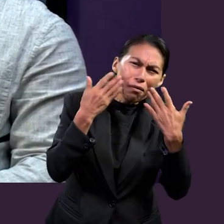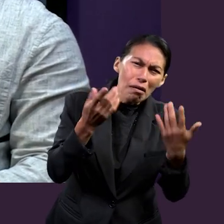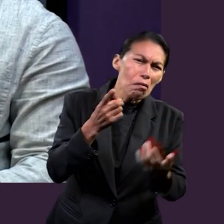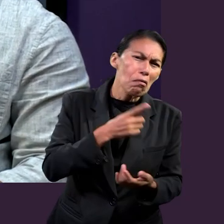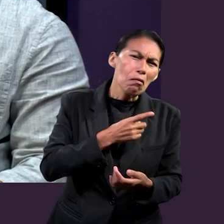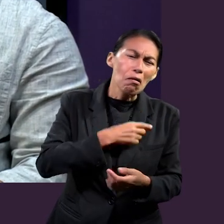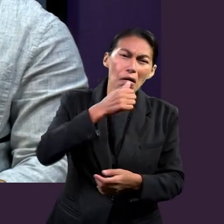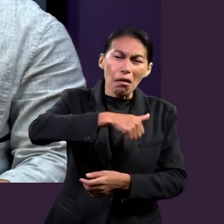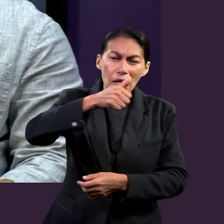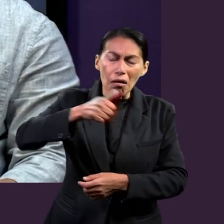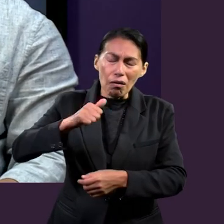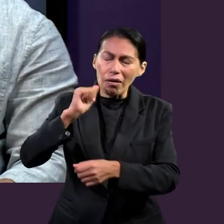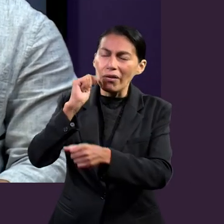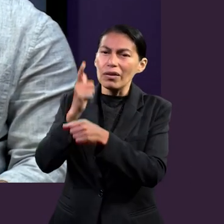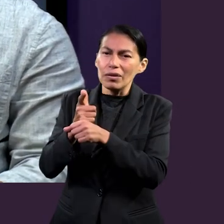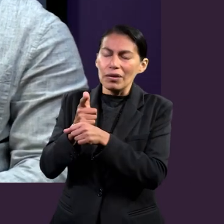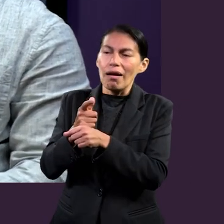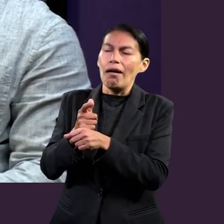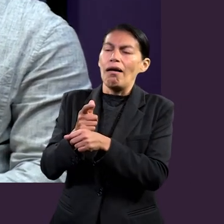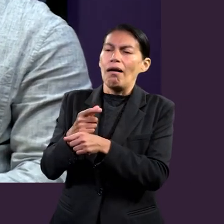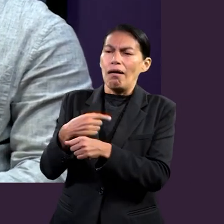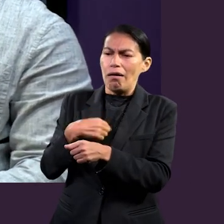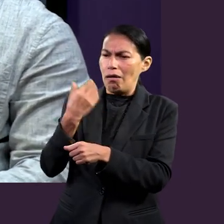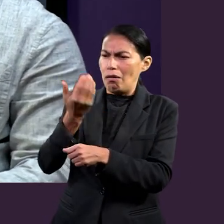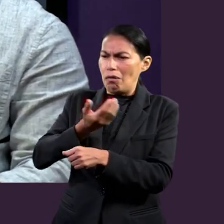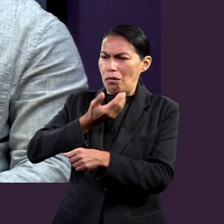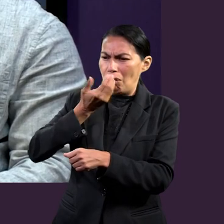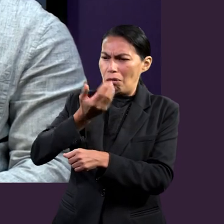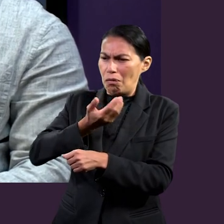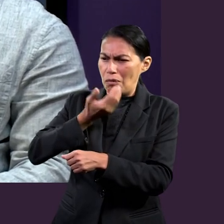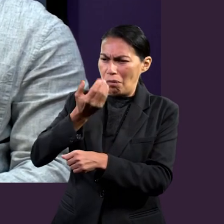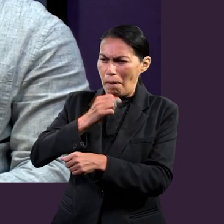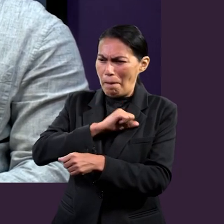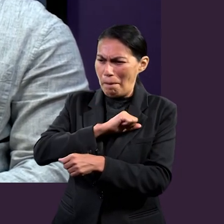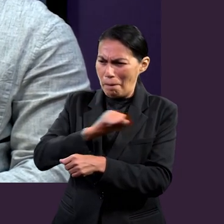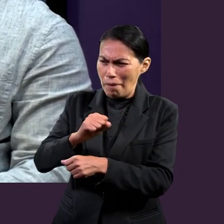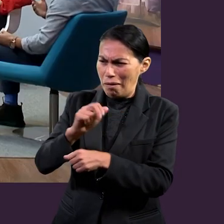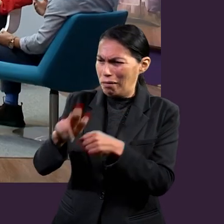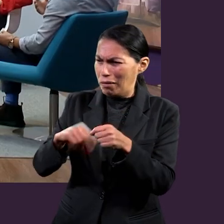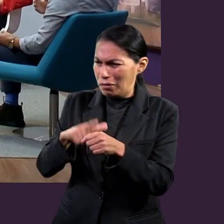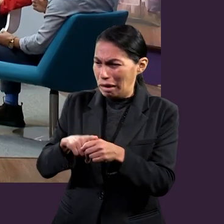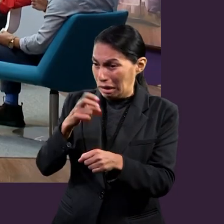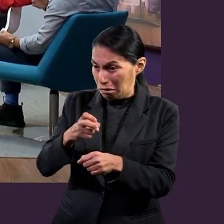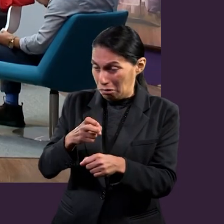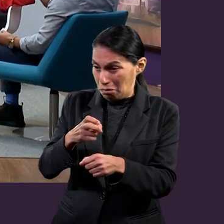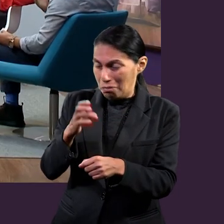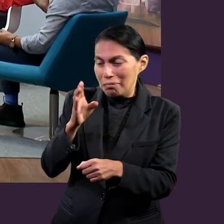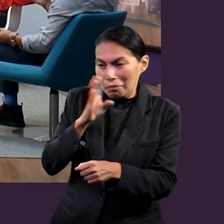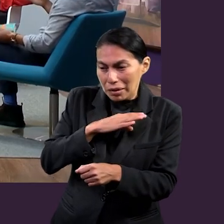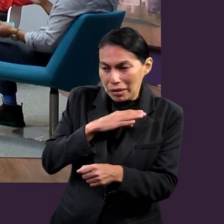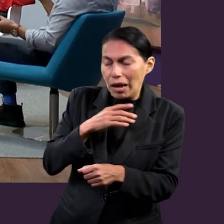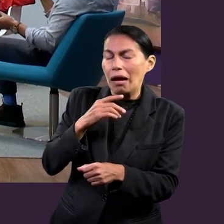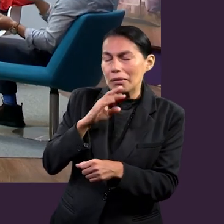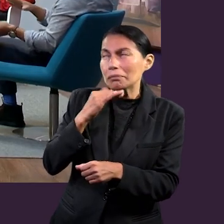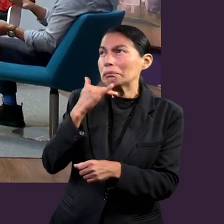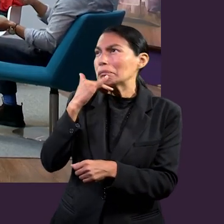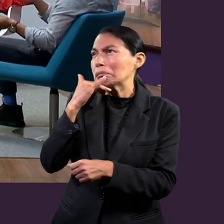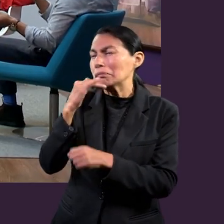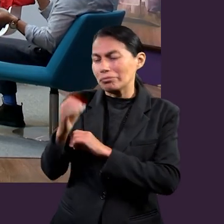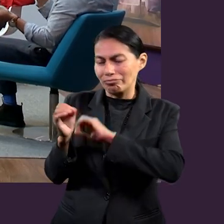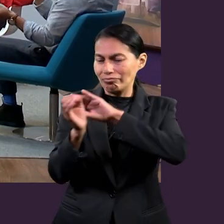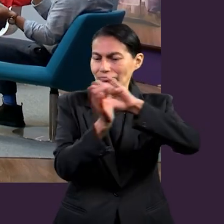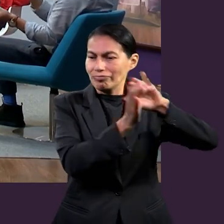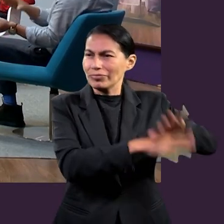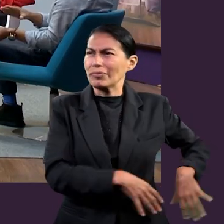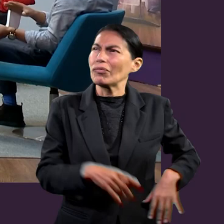y en la Biblia explica la forma en que se debe de llevar a cabo eso. Pero más que eso, es como dice, Pablo ya nos